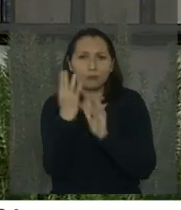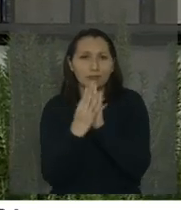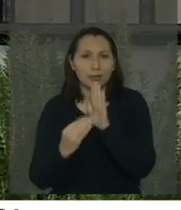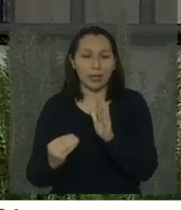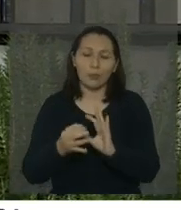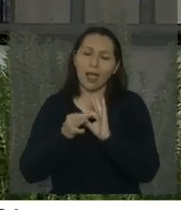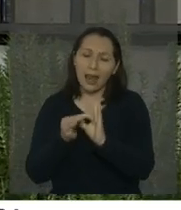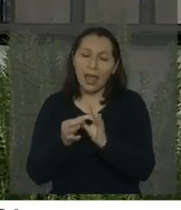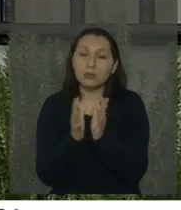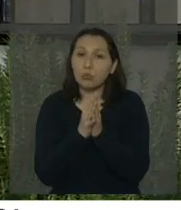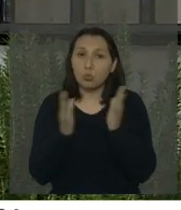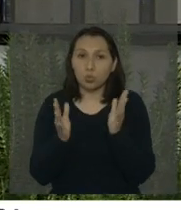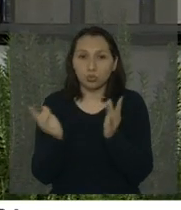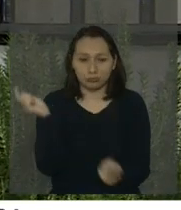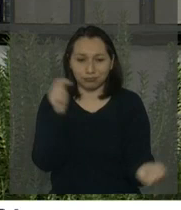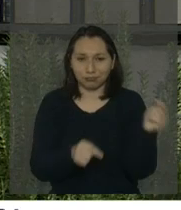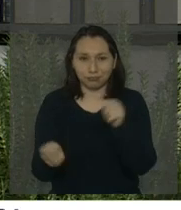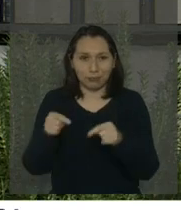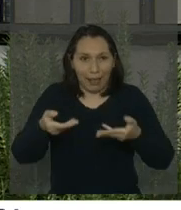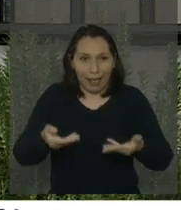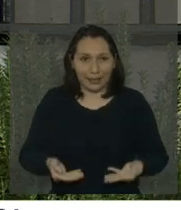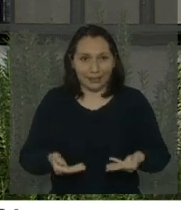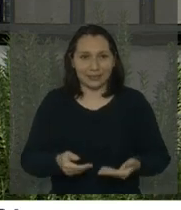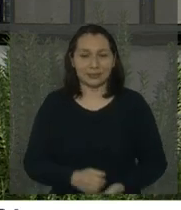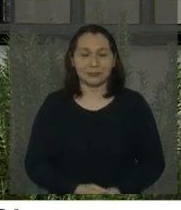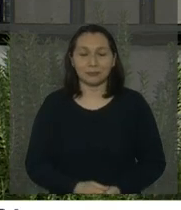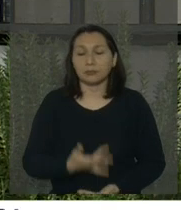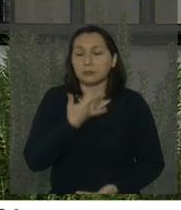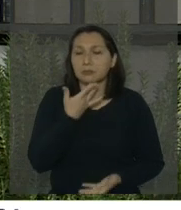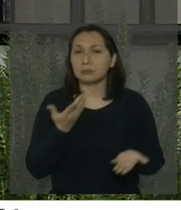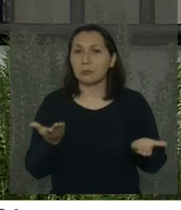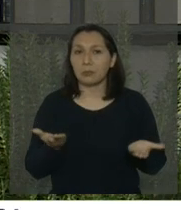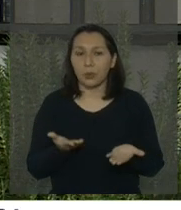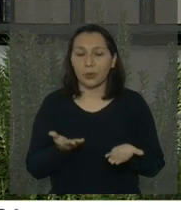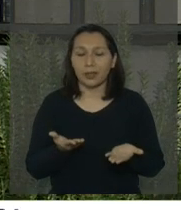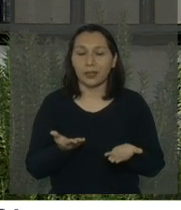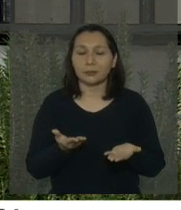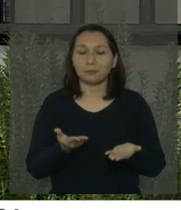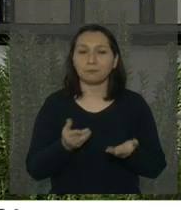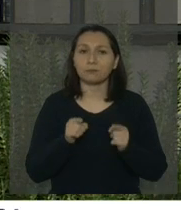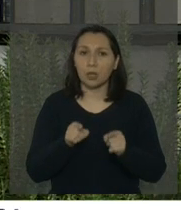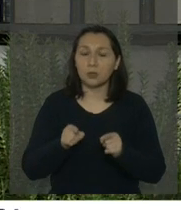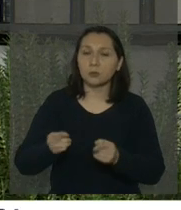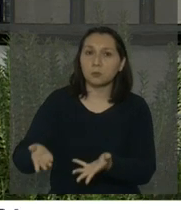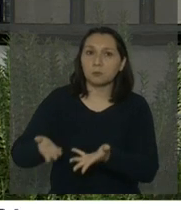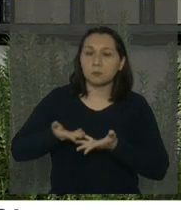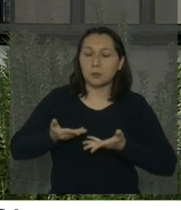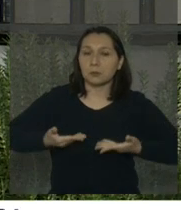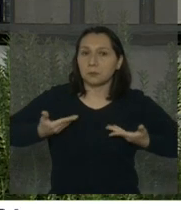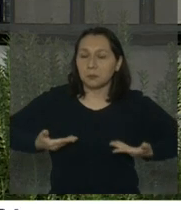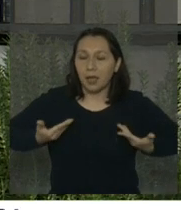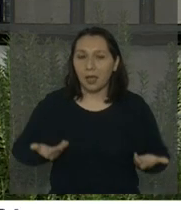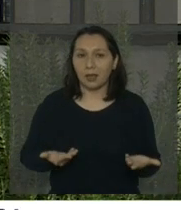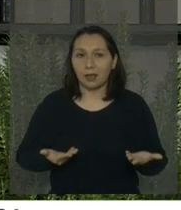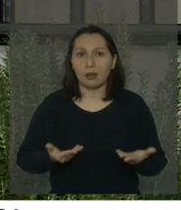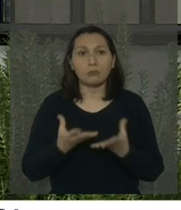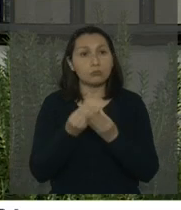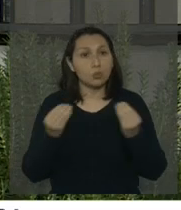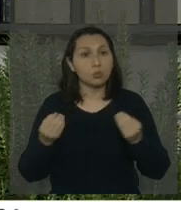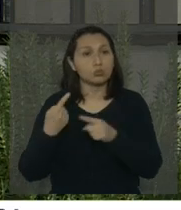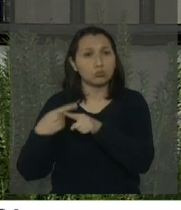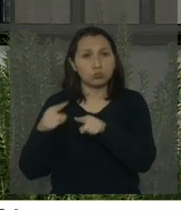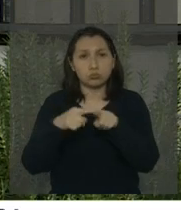Y les agradecemos mucho el estar aquí presente. Porque es un incentivo a muchas